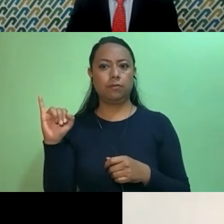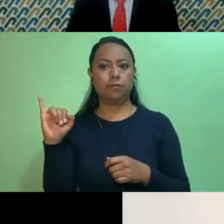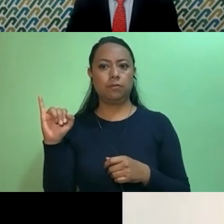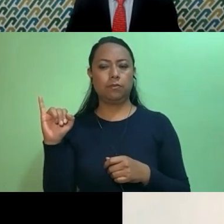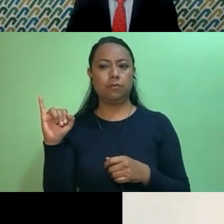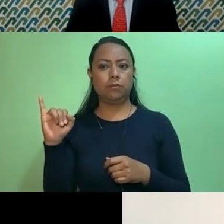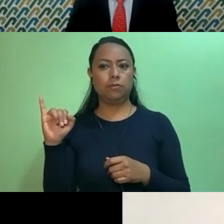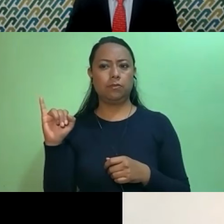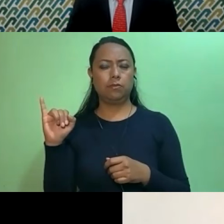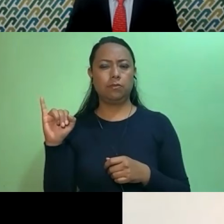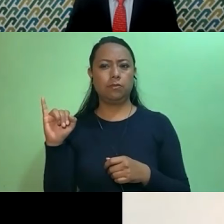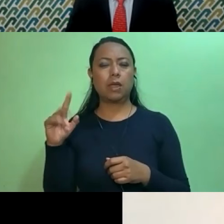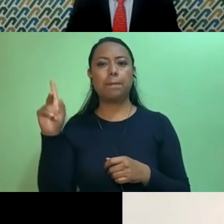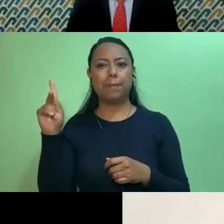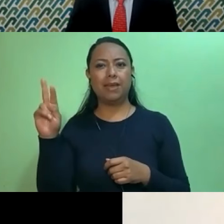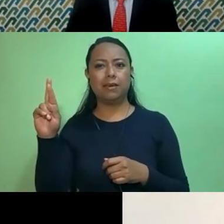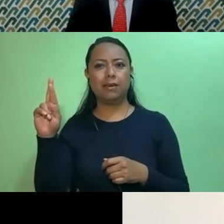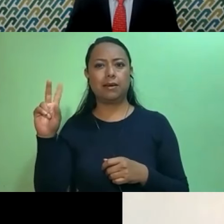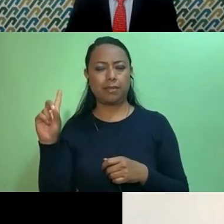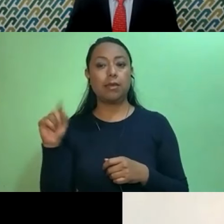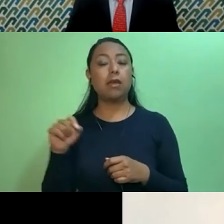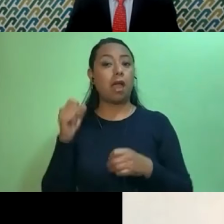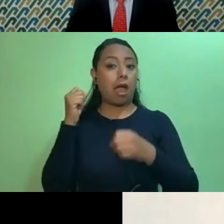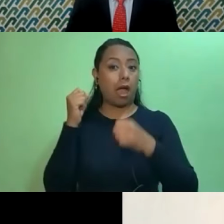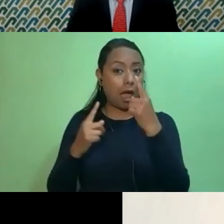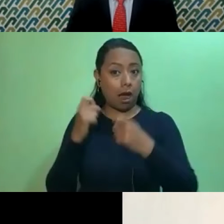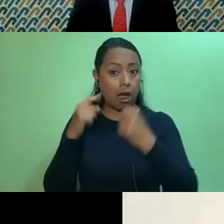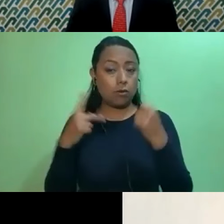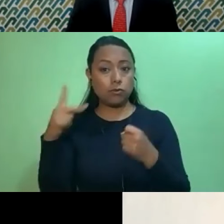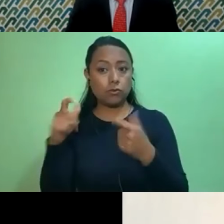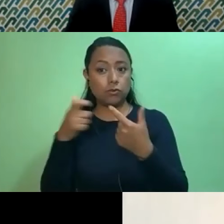su grupo parlamentario va a hacer uso de la palabra.